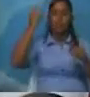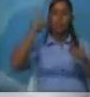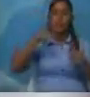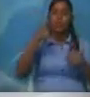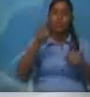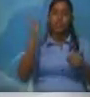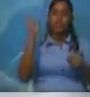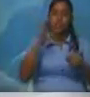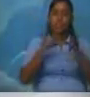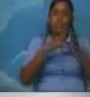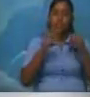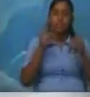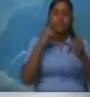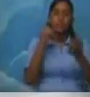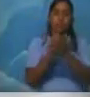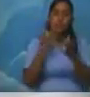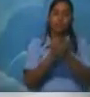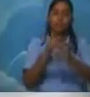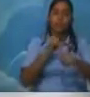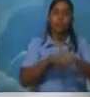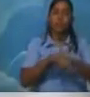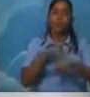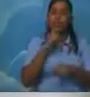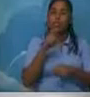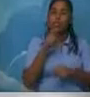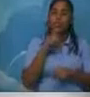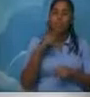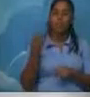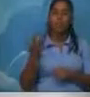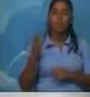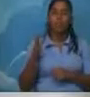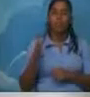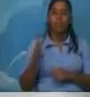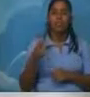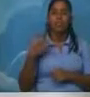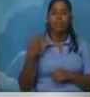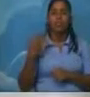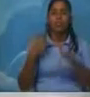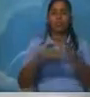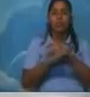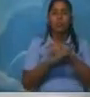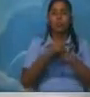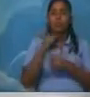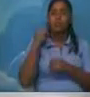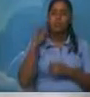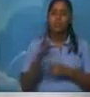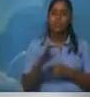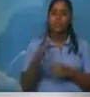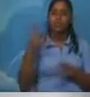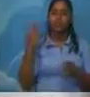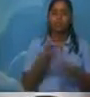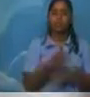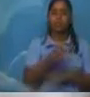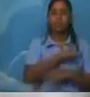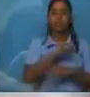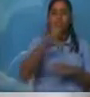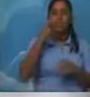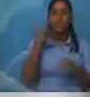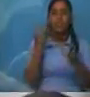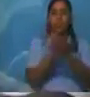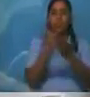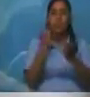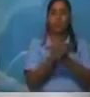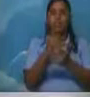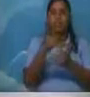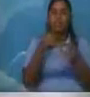viene la prueba cuando viene el momento difícil entonces parece que vamos a perecer en medio de esa prueba de